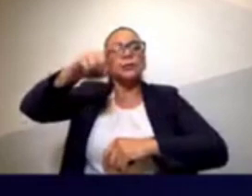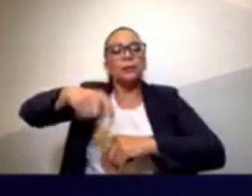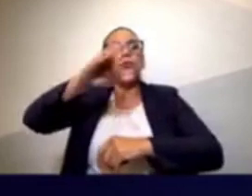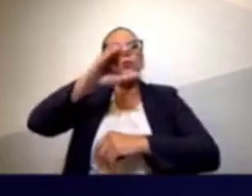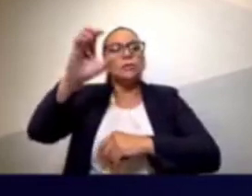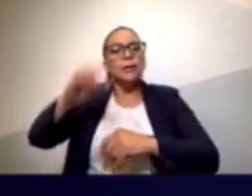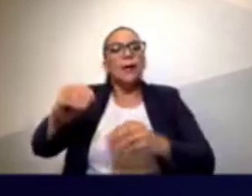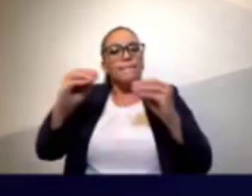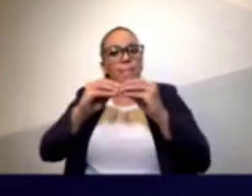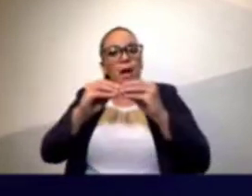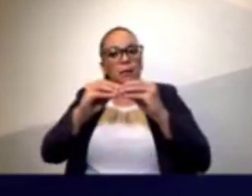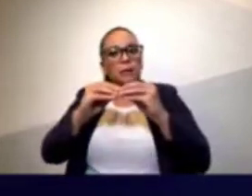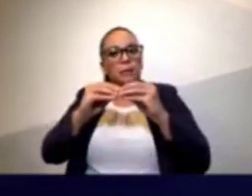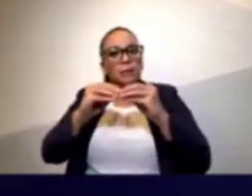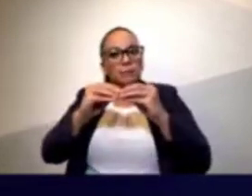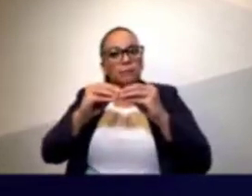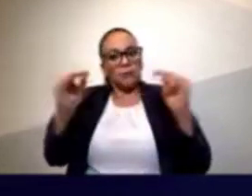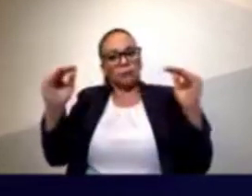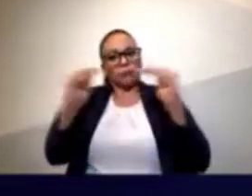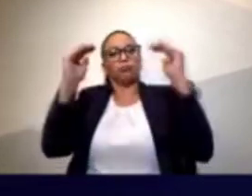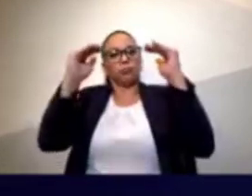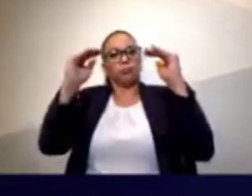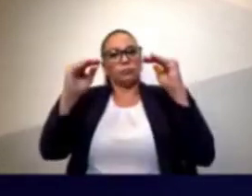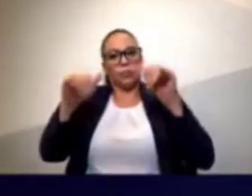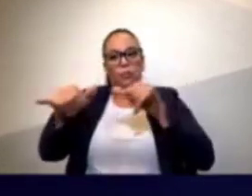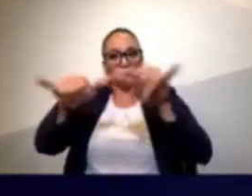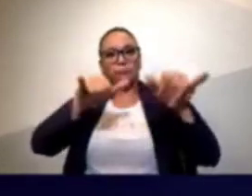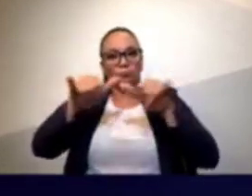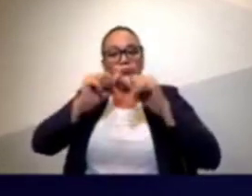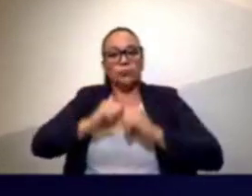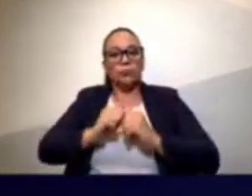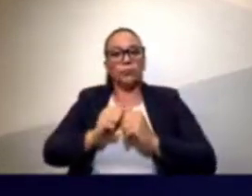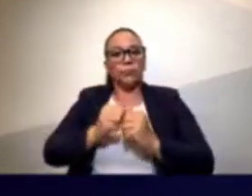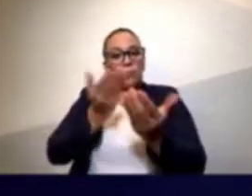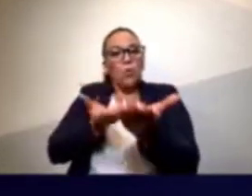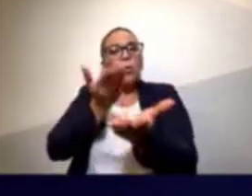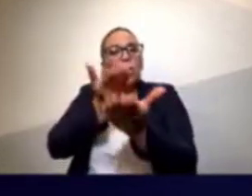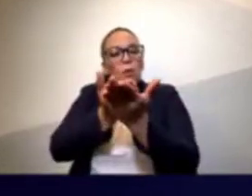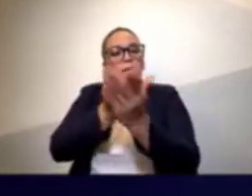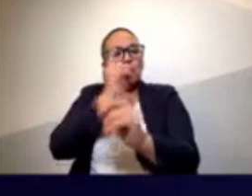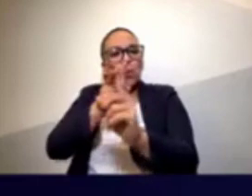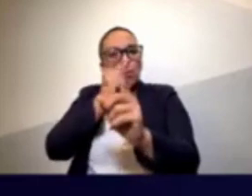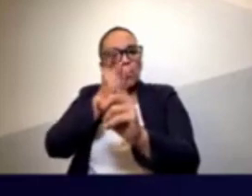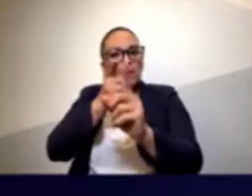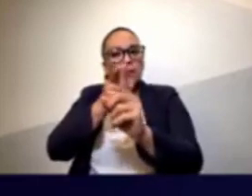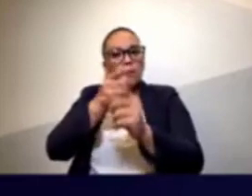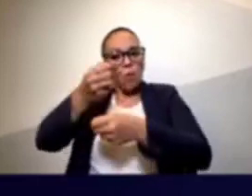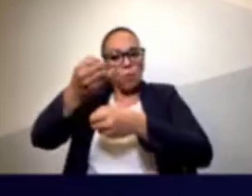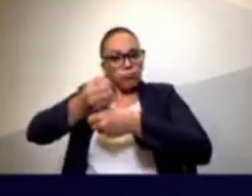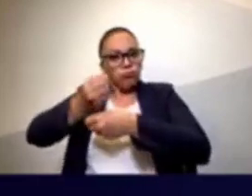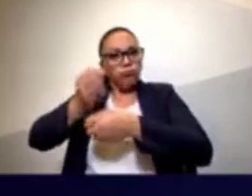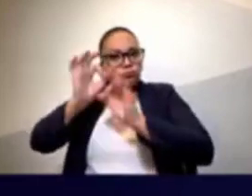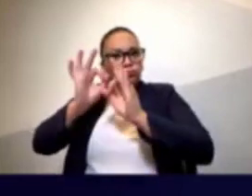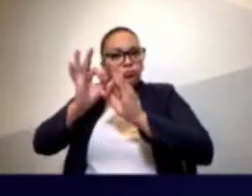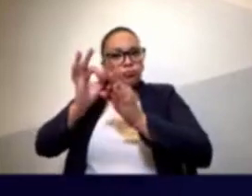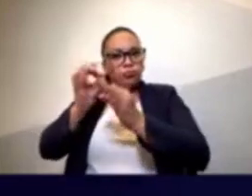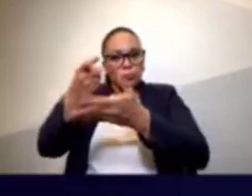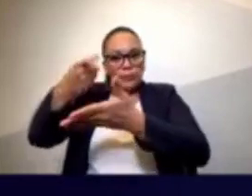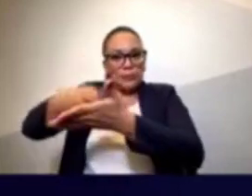más justa. Y esta propuesta busca la equidad y la eficiencia del sistema tributario.